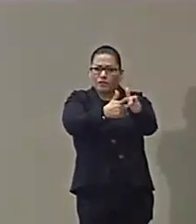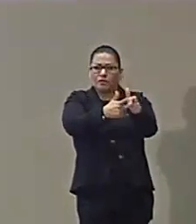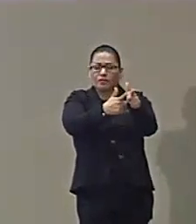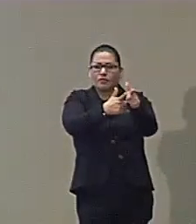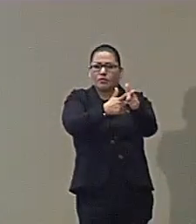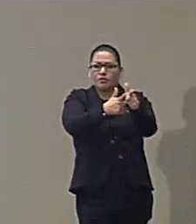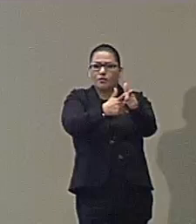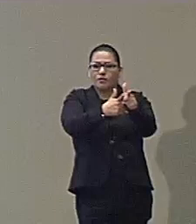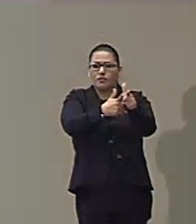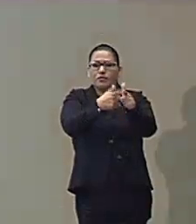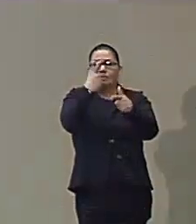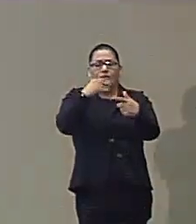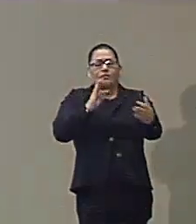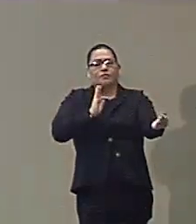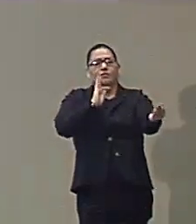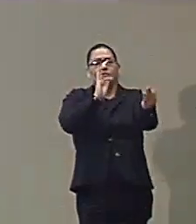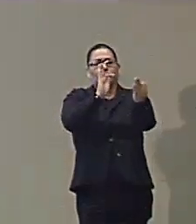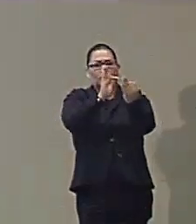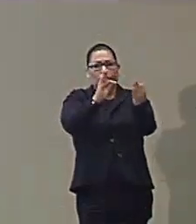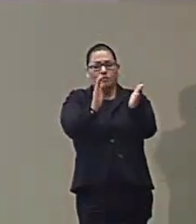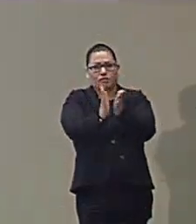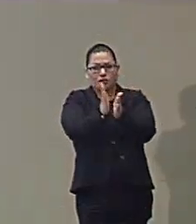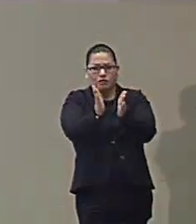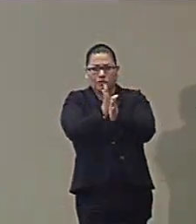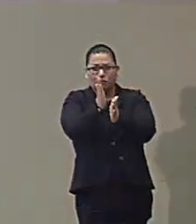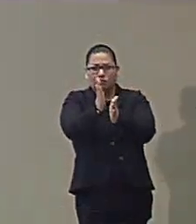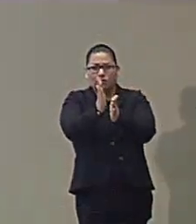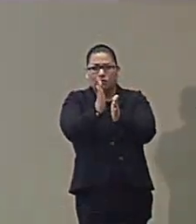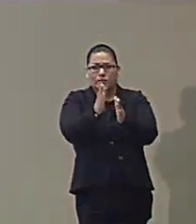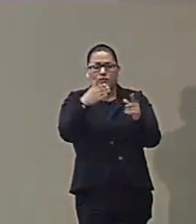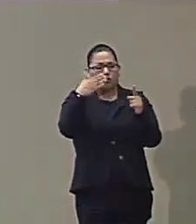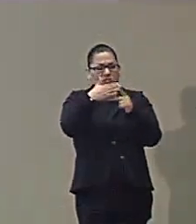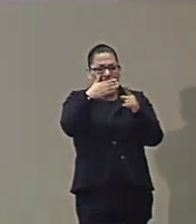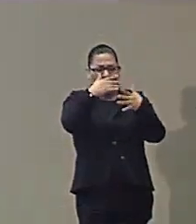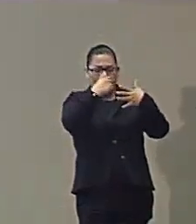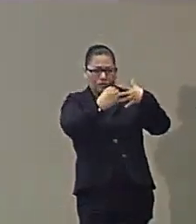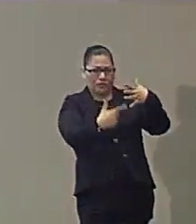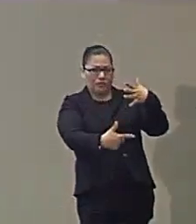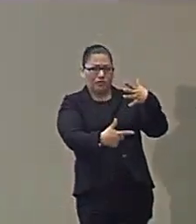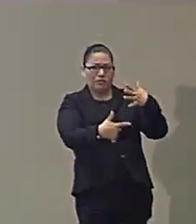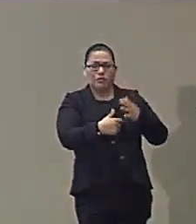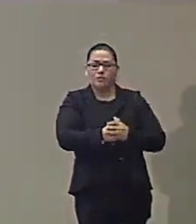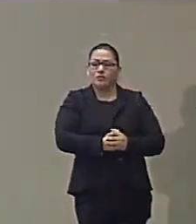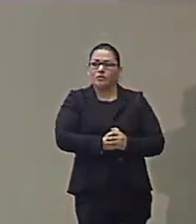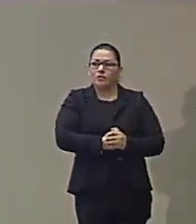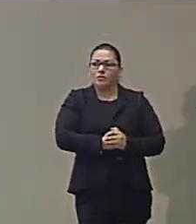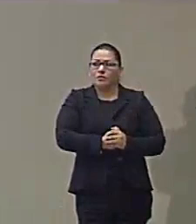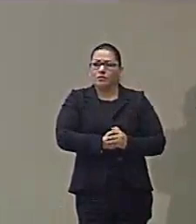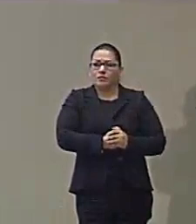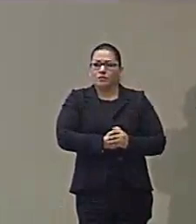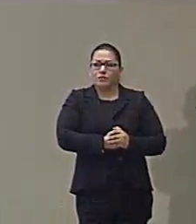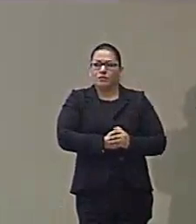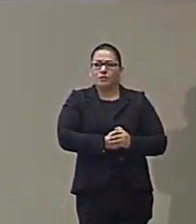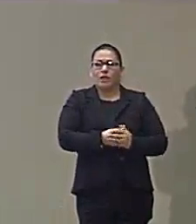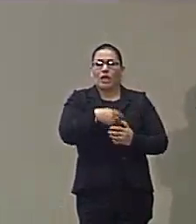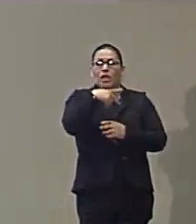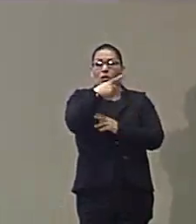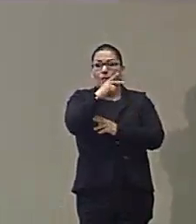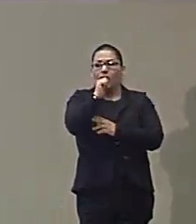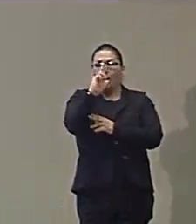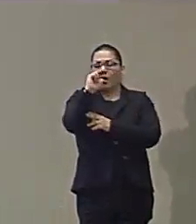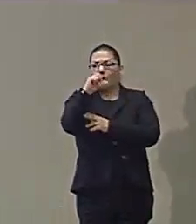para acercarnos a la construcción de estos objetivos decía paulo freire